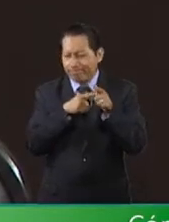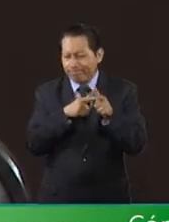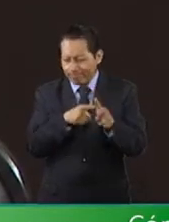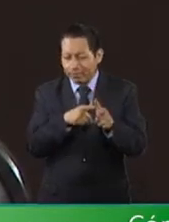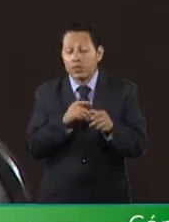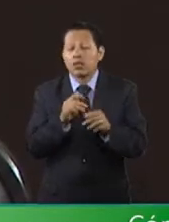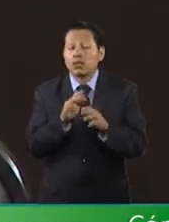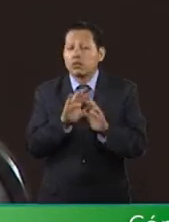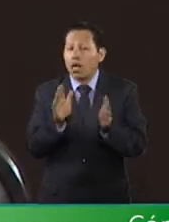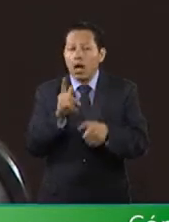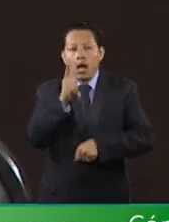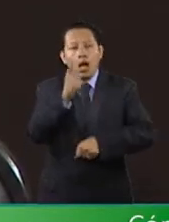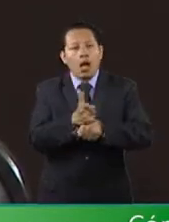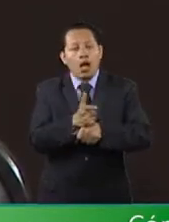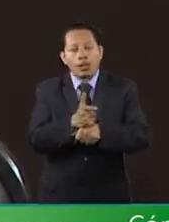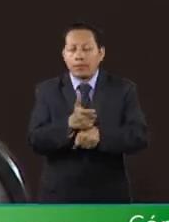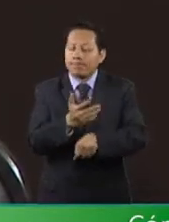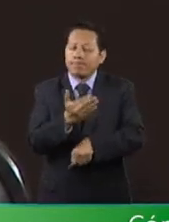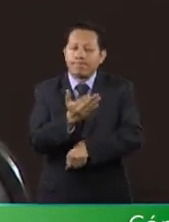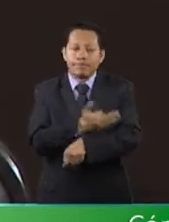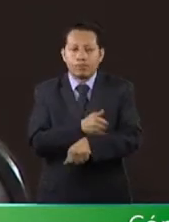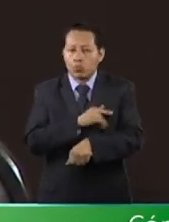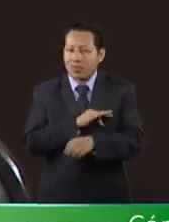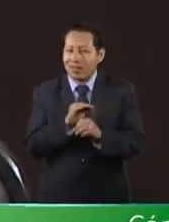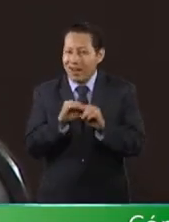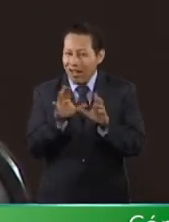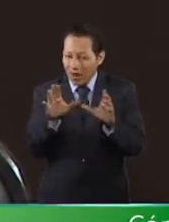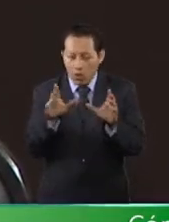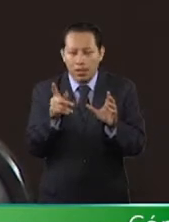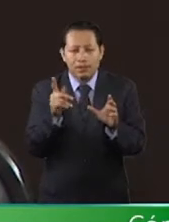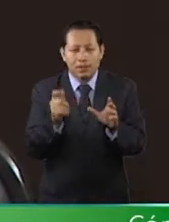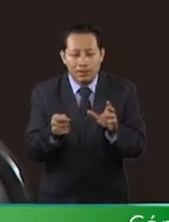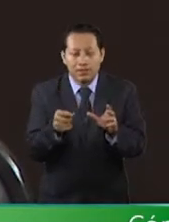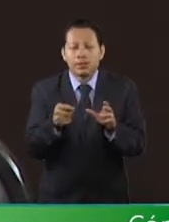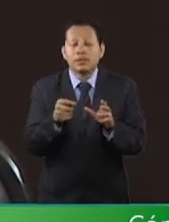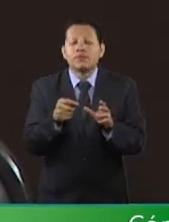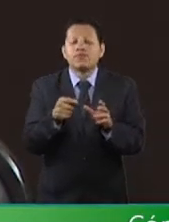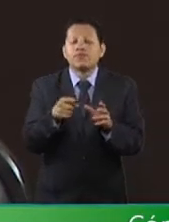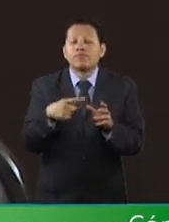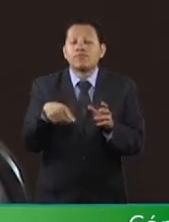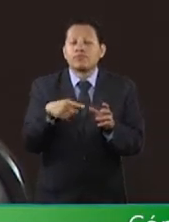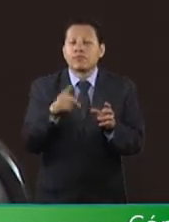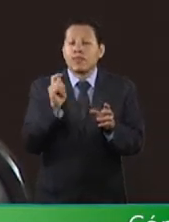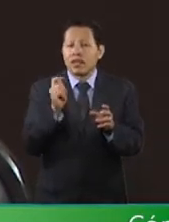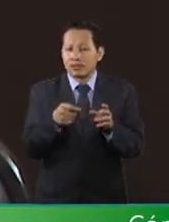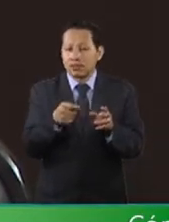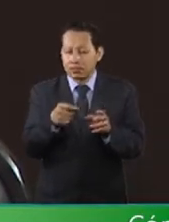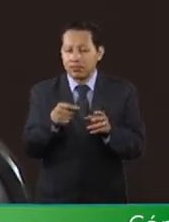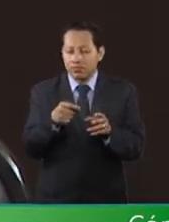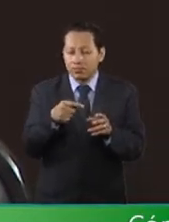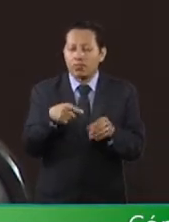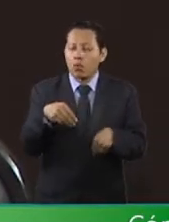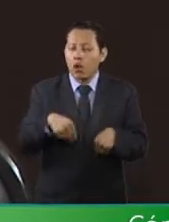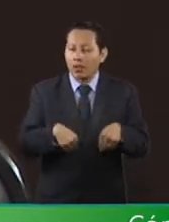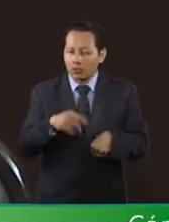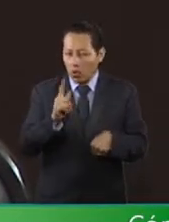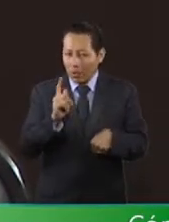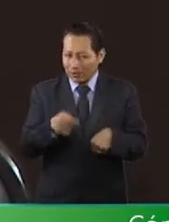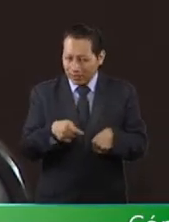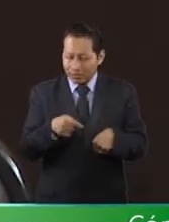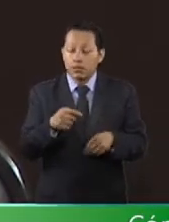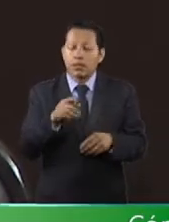ya nos quedó claro ya quedó claro que lo que les indignaba no era la militarización